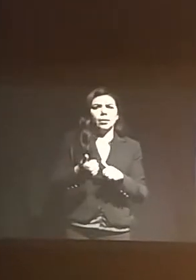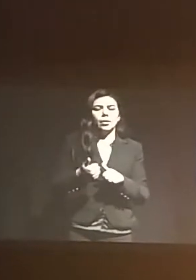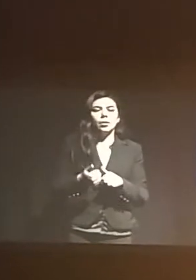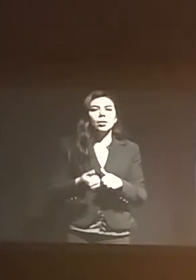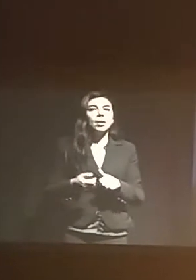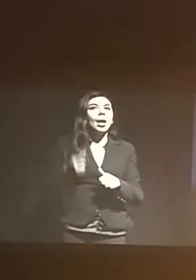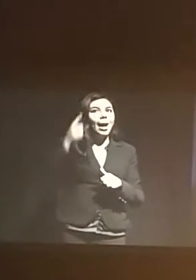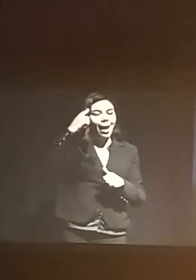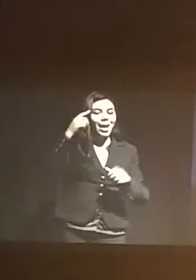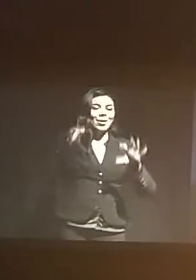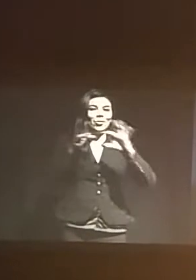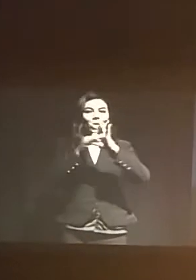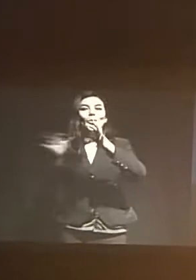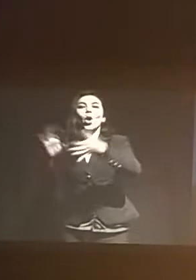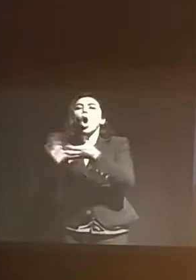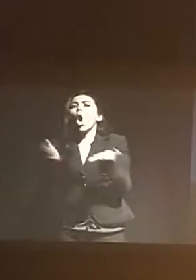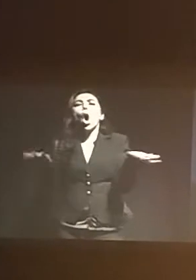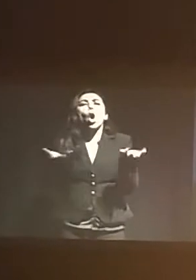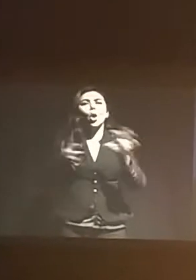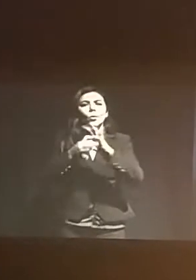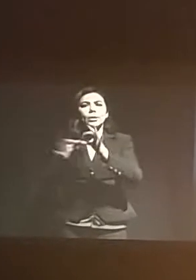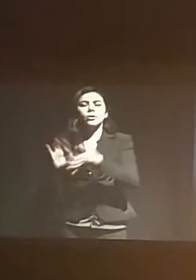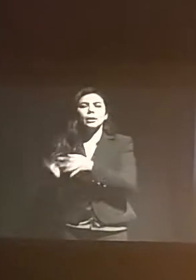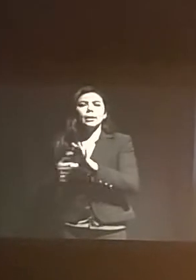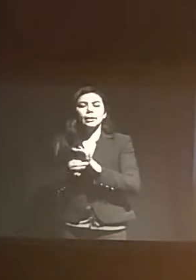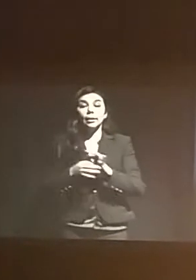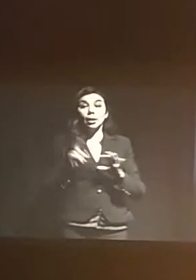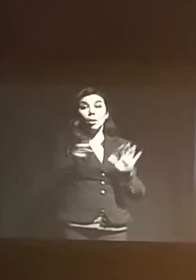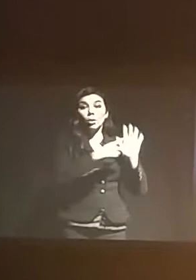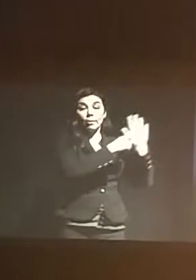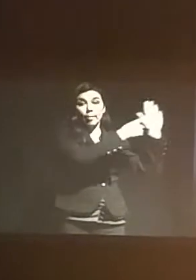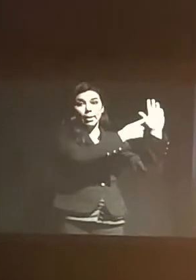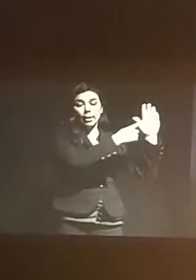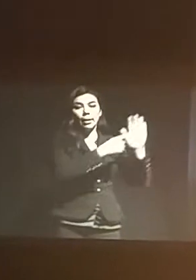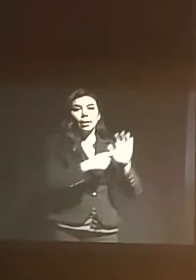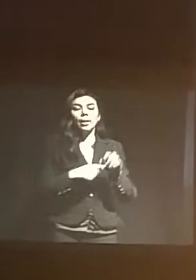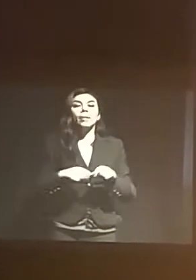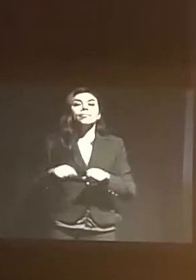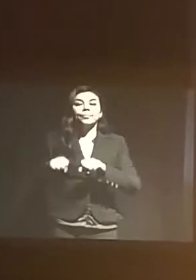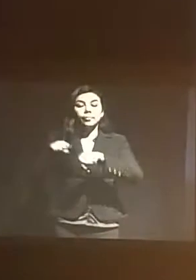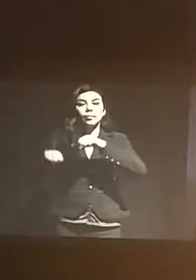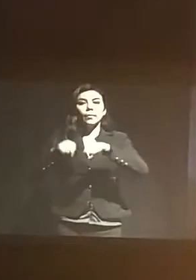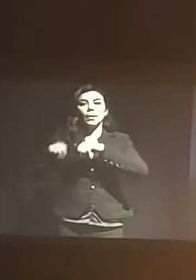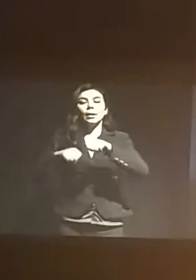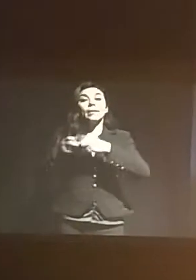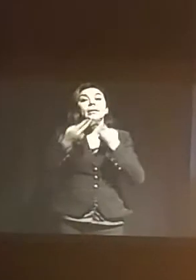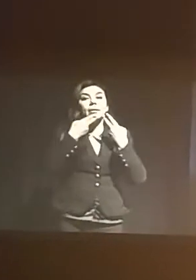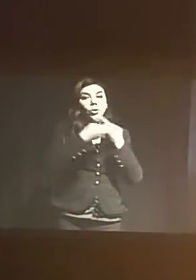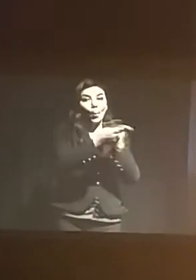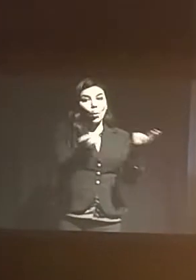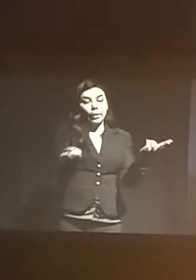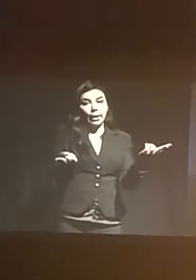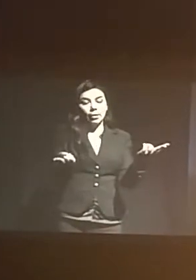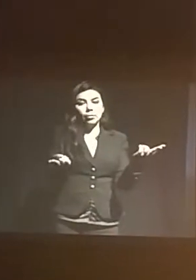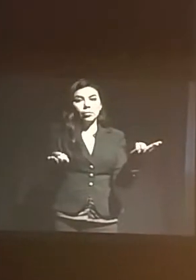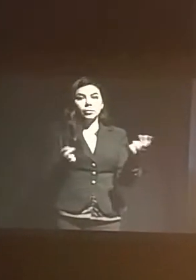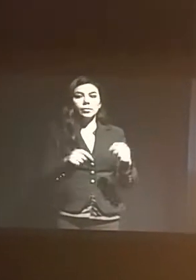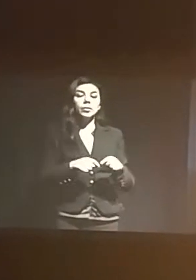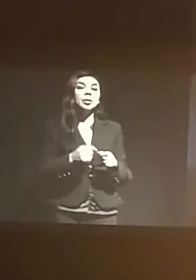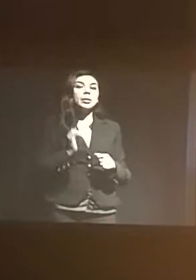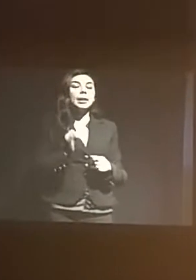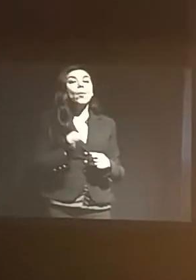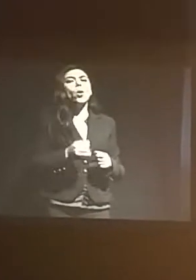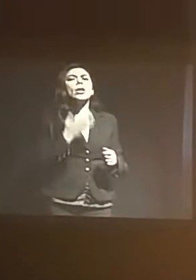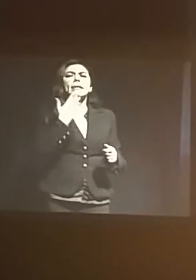de interconexiones. Y la última imagen, que es el sistema de bicicletas públicas, que ahora la está rompiendo también. O sea, ya